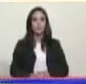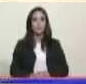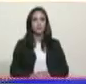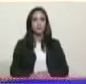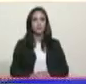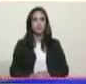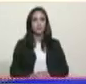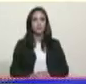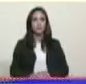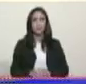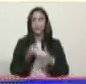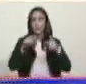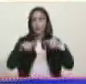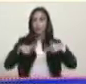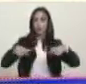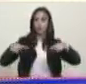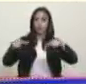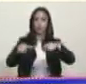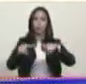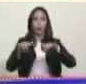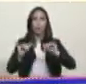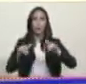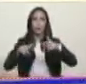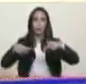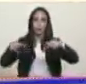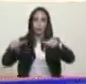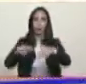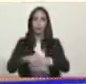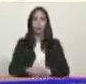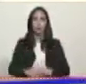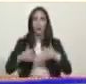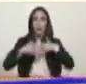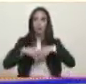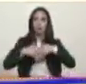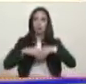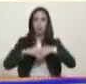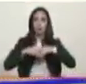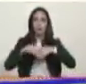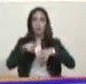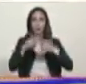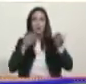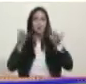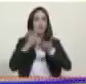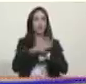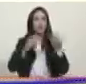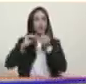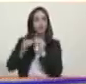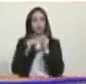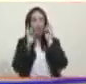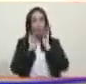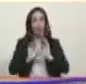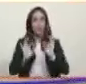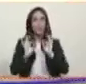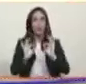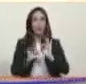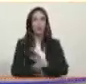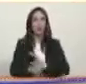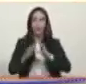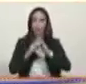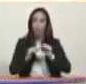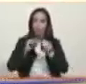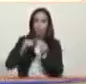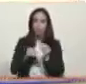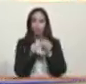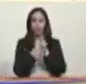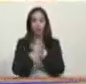Nos encontramos aquí en las instalaciones de nuestra planta de servicios, mantenimiento y ensamblaje Yutón,